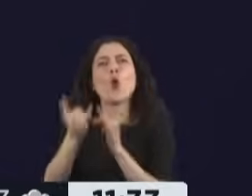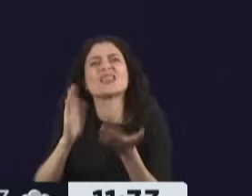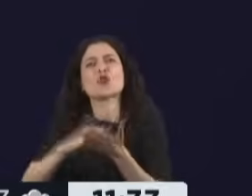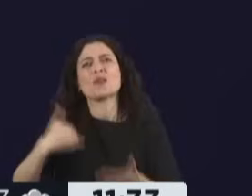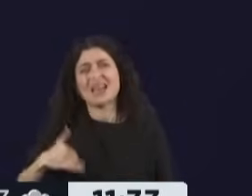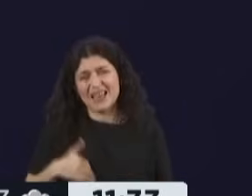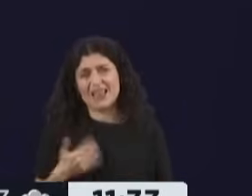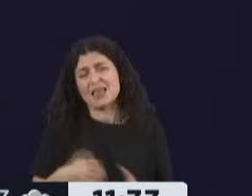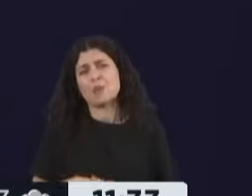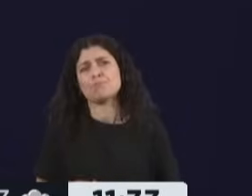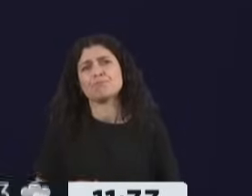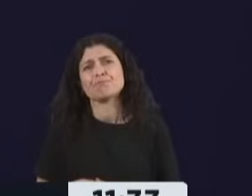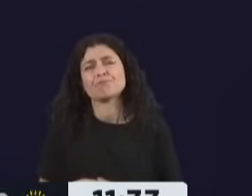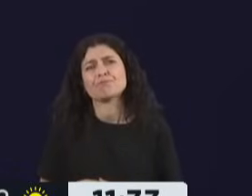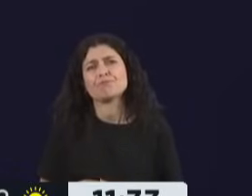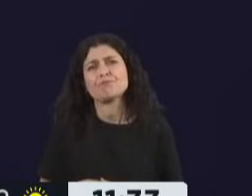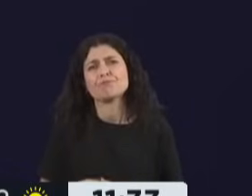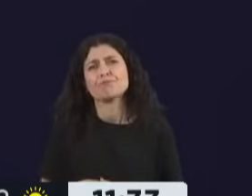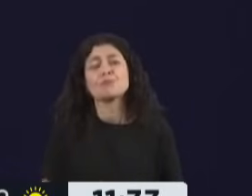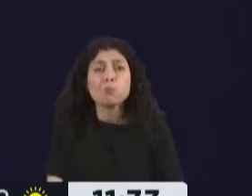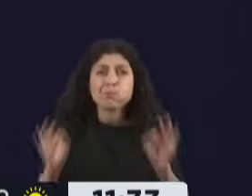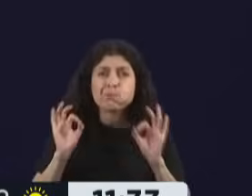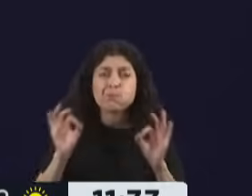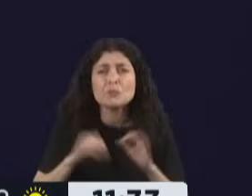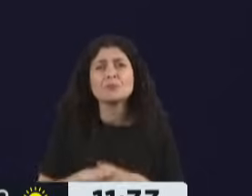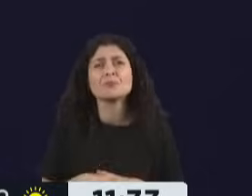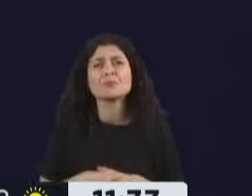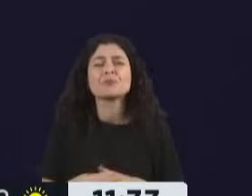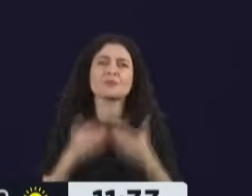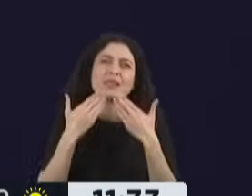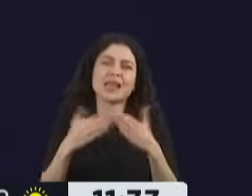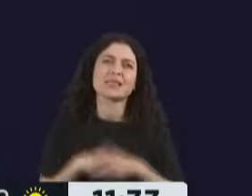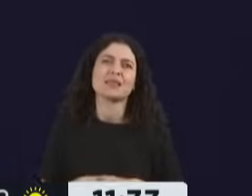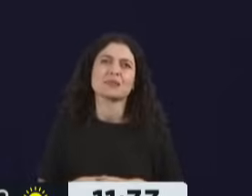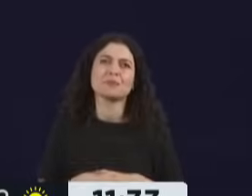de Relaciones Exteriores. ¿Listo? Gracias, hasta luego.